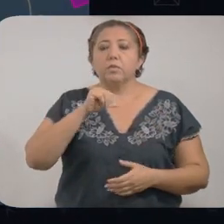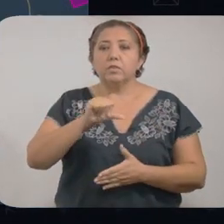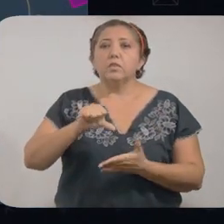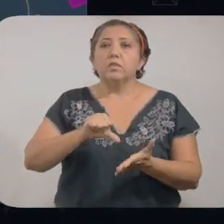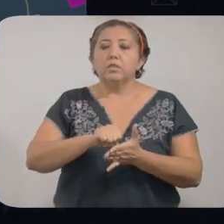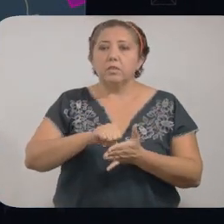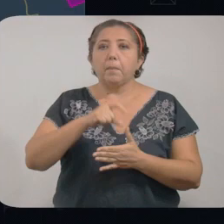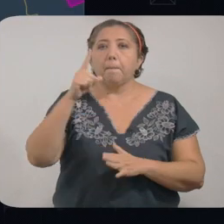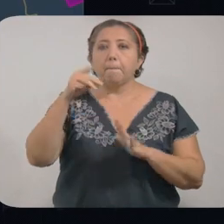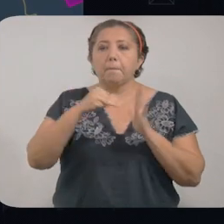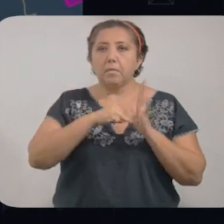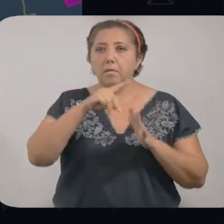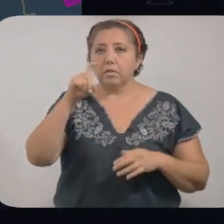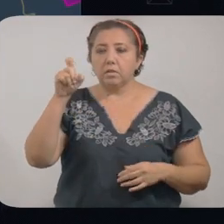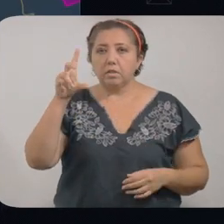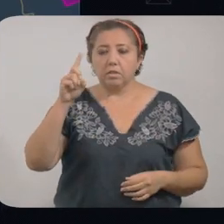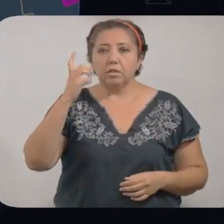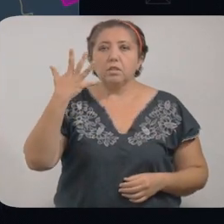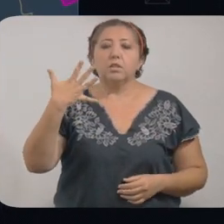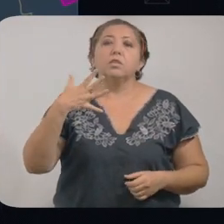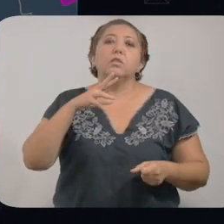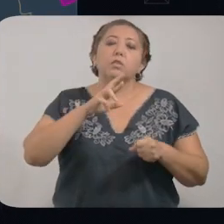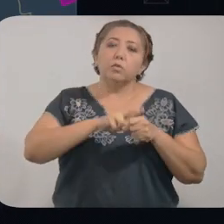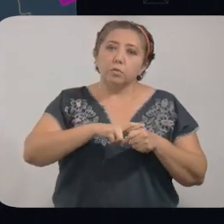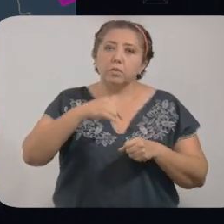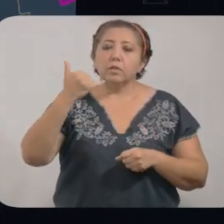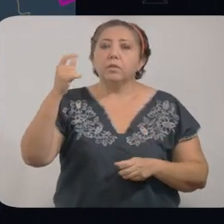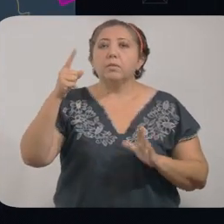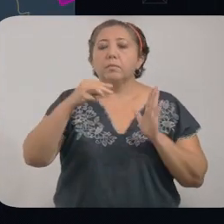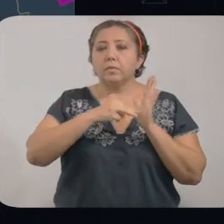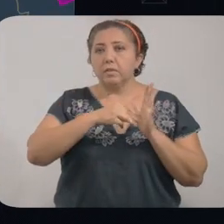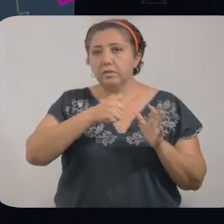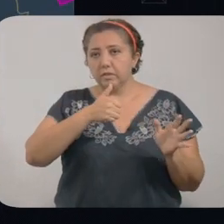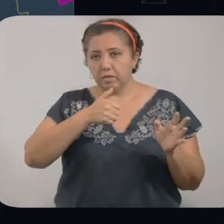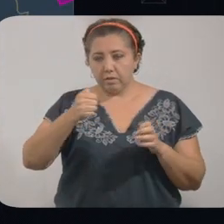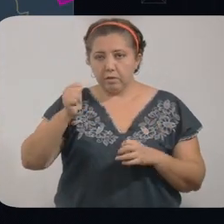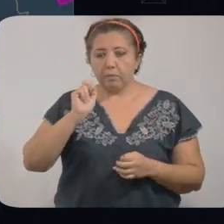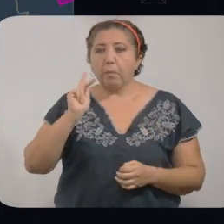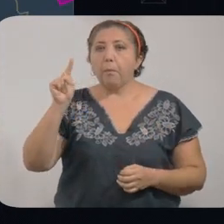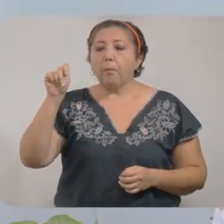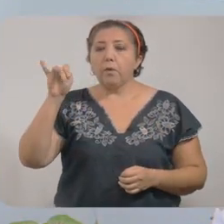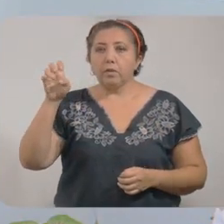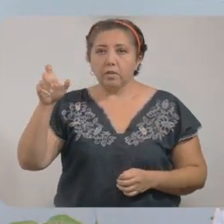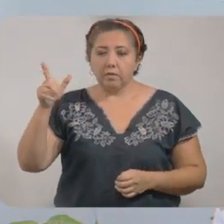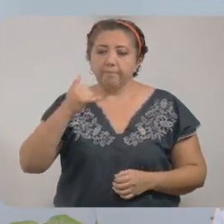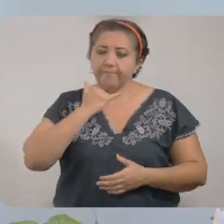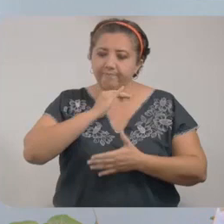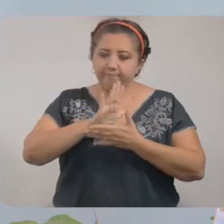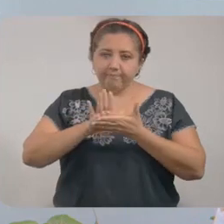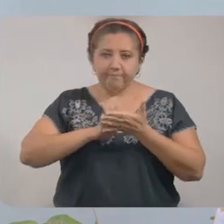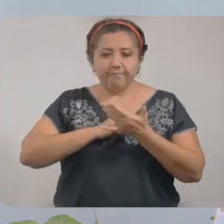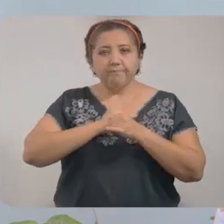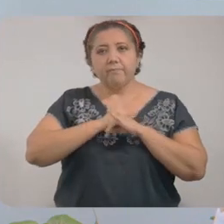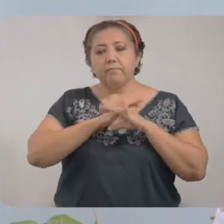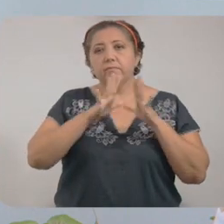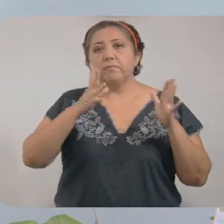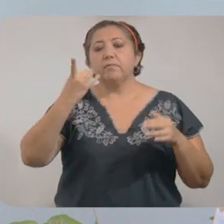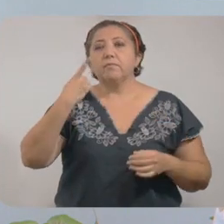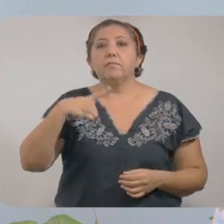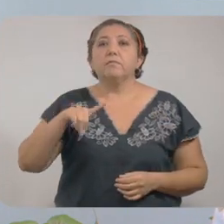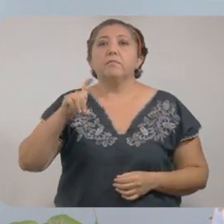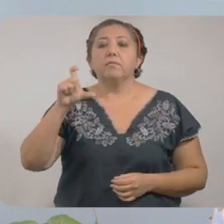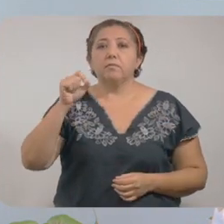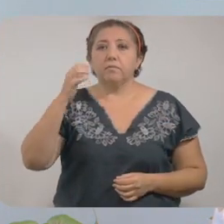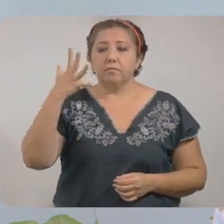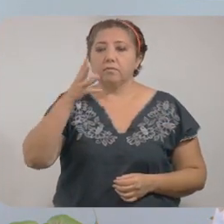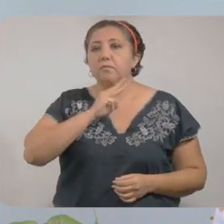centro mil 135 en la zona sur 600 en la zona poniente lamentablemente en este parte médico informamos